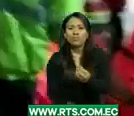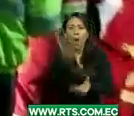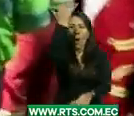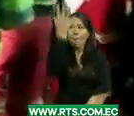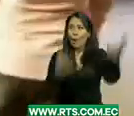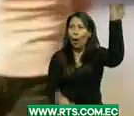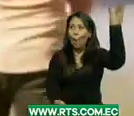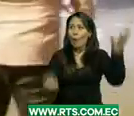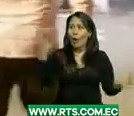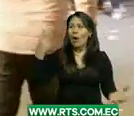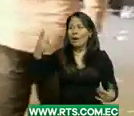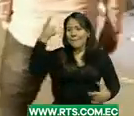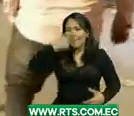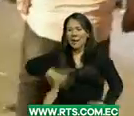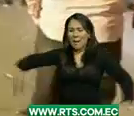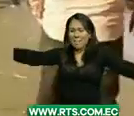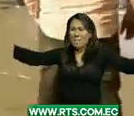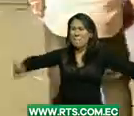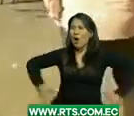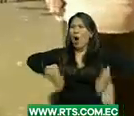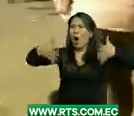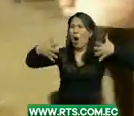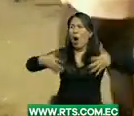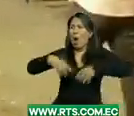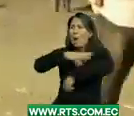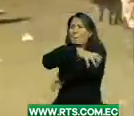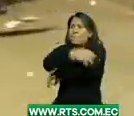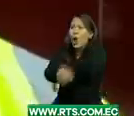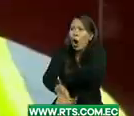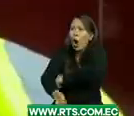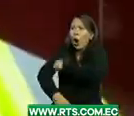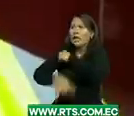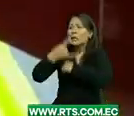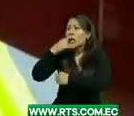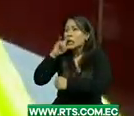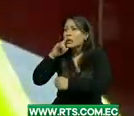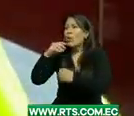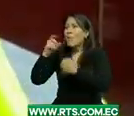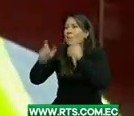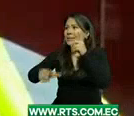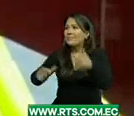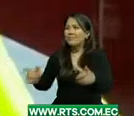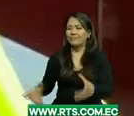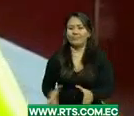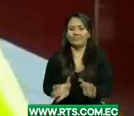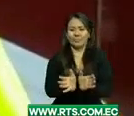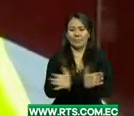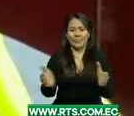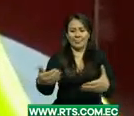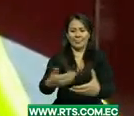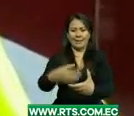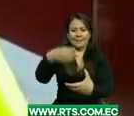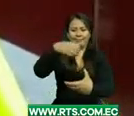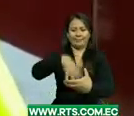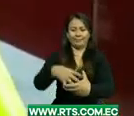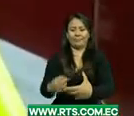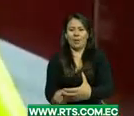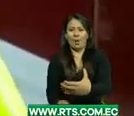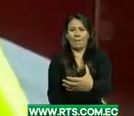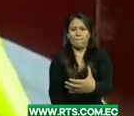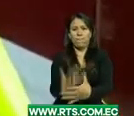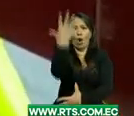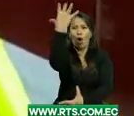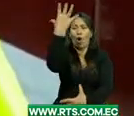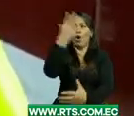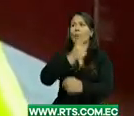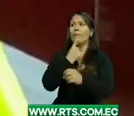reventar juegos pirotécnicos el momento de la presentación de un grupo musical. Colocaron un mortero o en una bazuca, yo no sé cómo